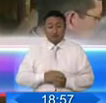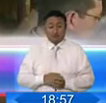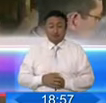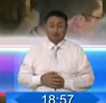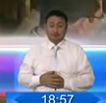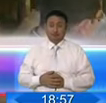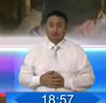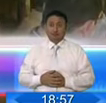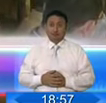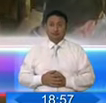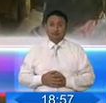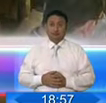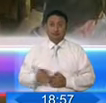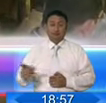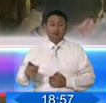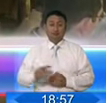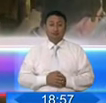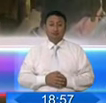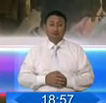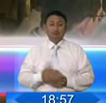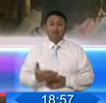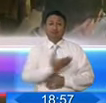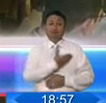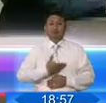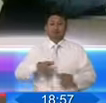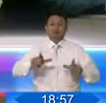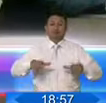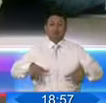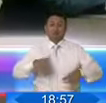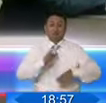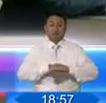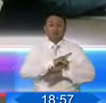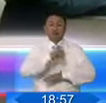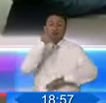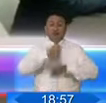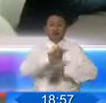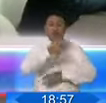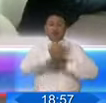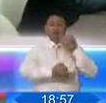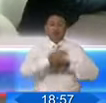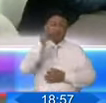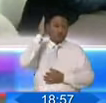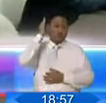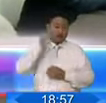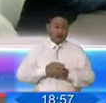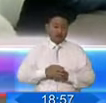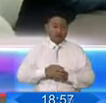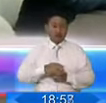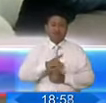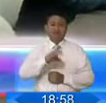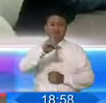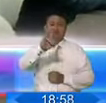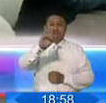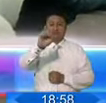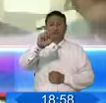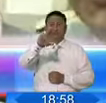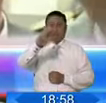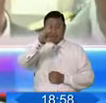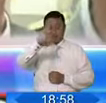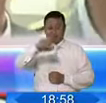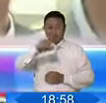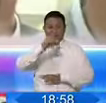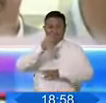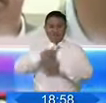estas fueron las palabras de presidente de lenin moreno respecto a la orden de prisión que la jueza daniela camacho puso en contra del ex mandatario rafael correa